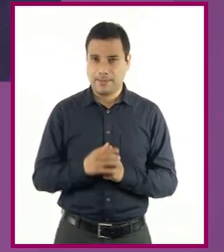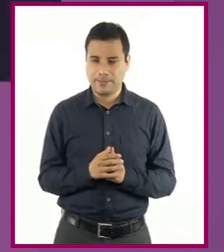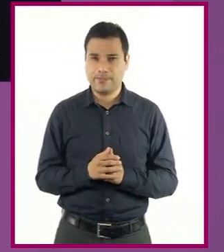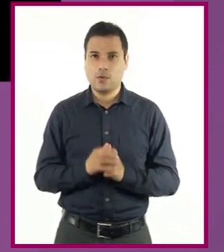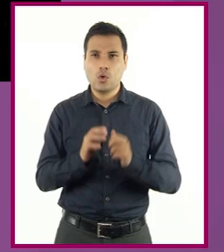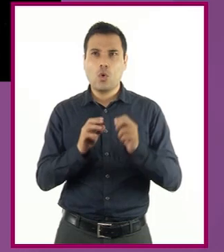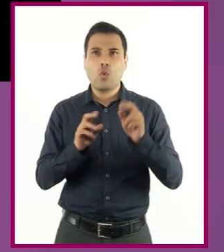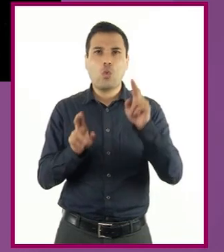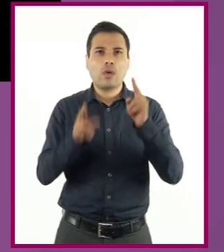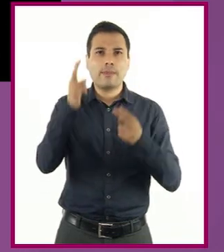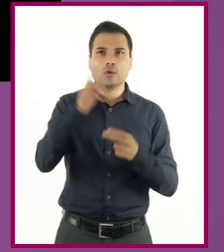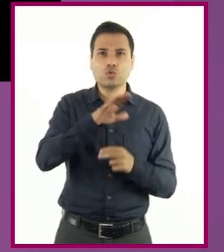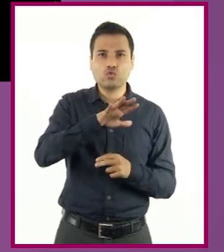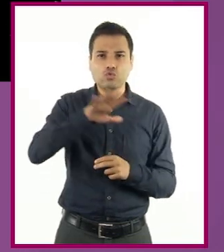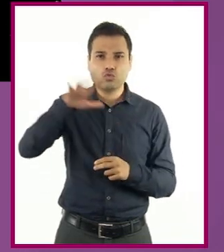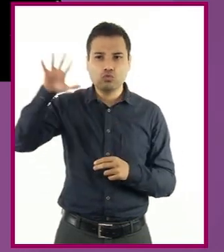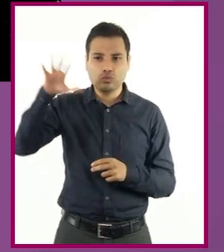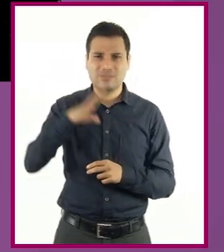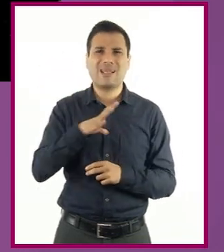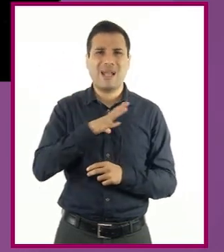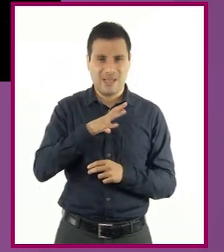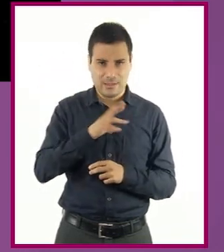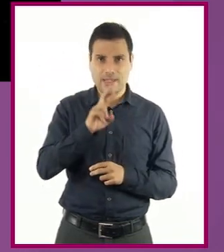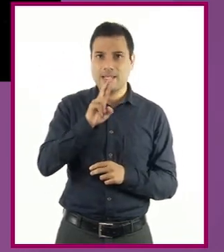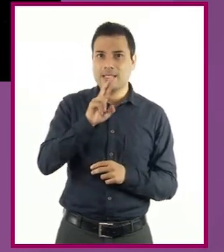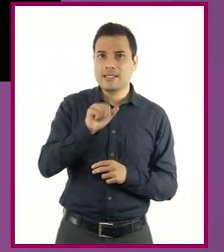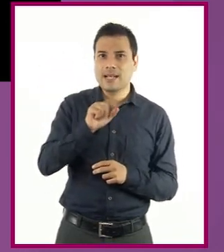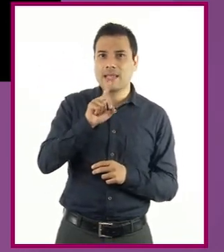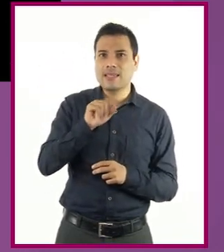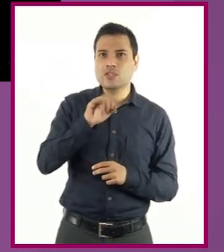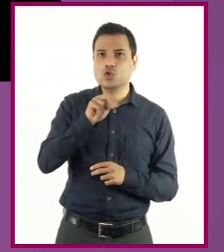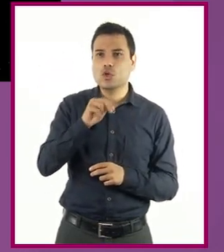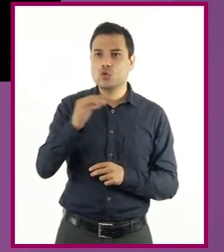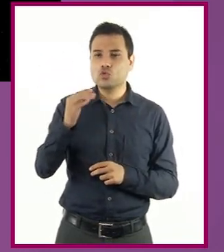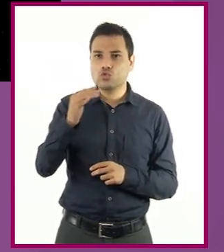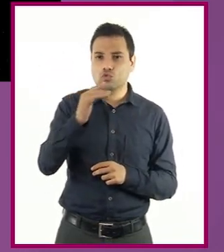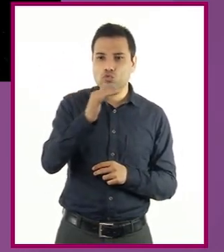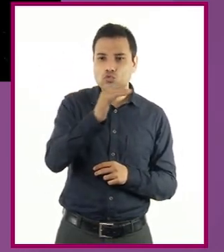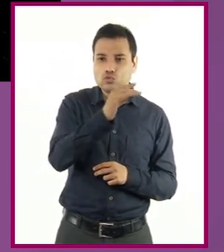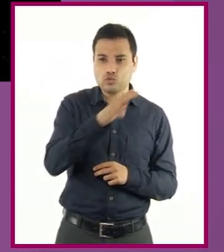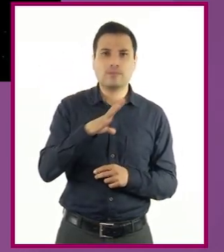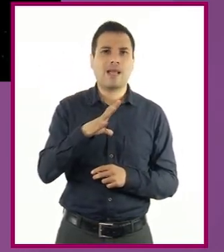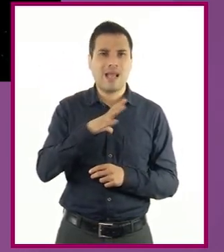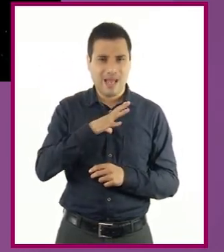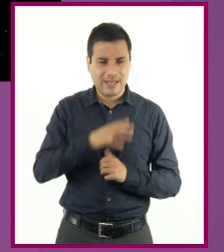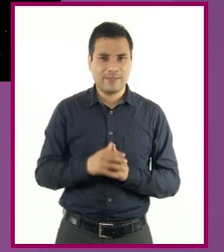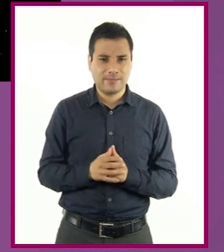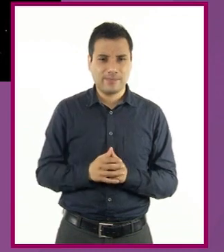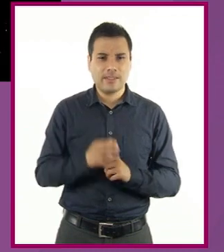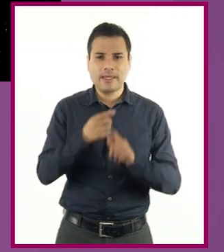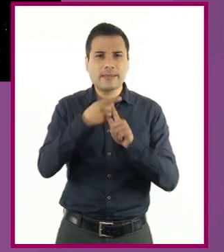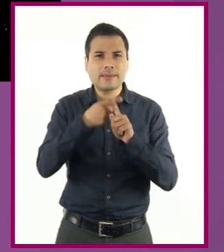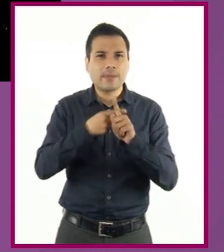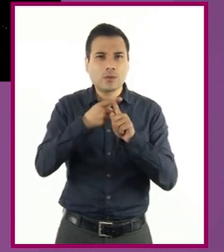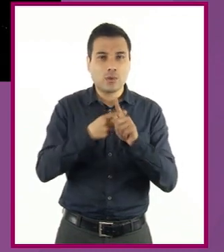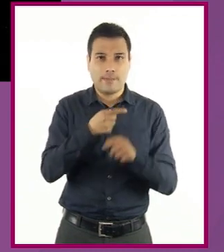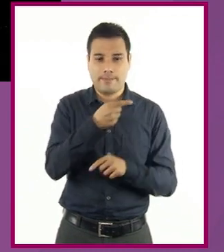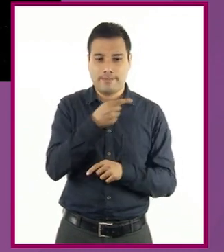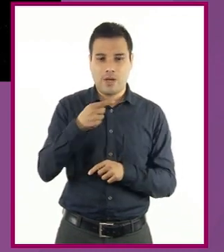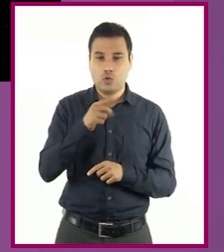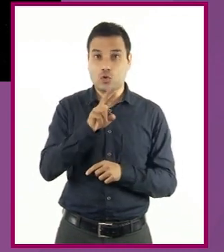podían encontrar la radiación de la explosión de origen o radiación de fondo, y que ésta tenía una temperatura de